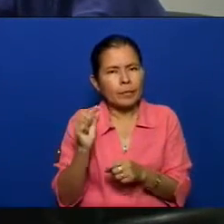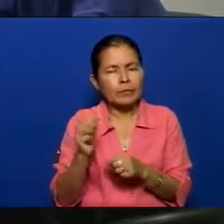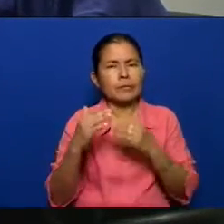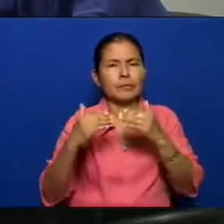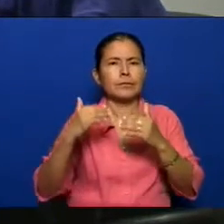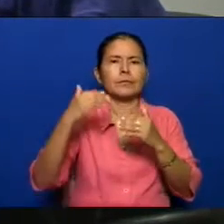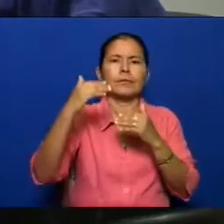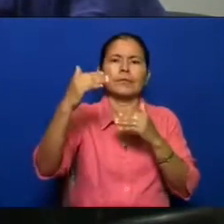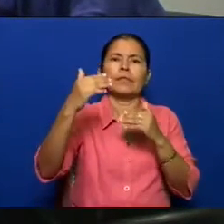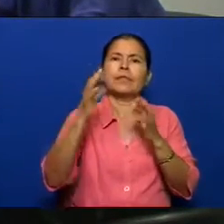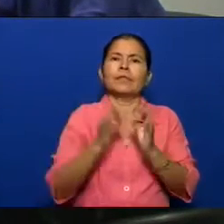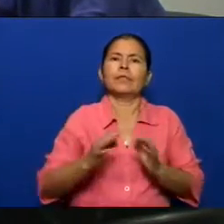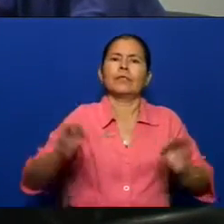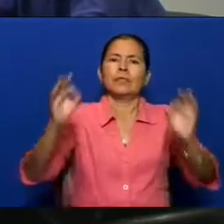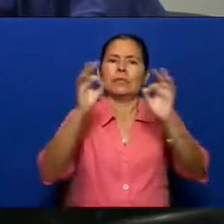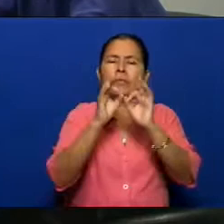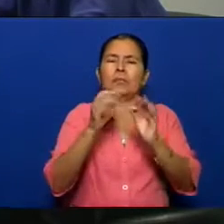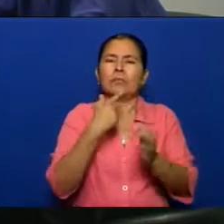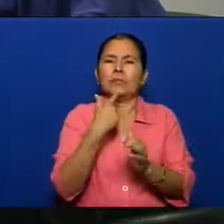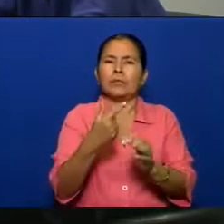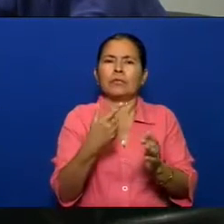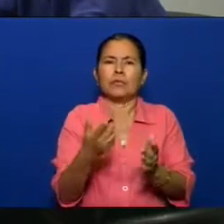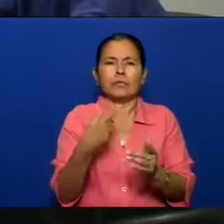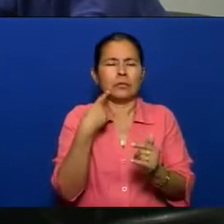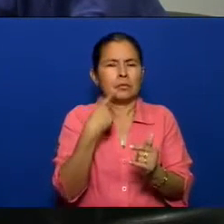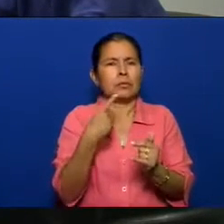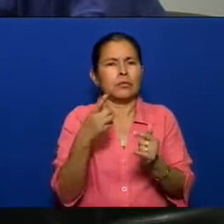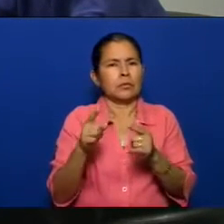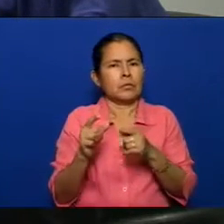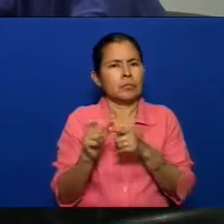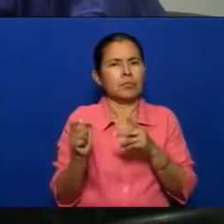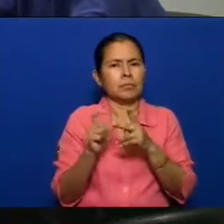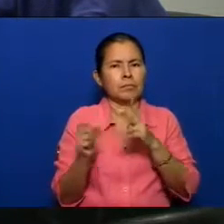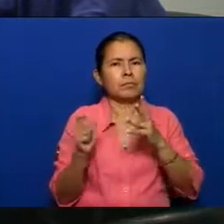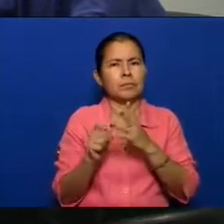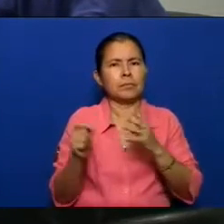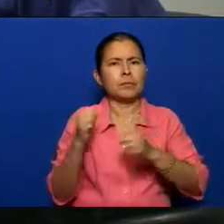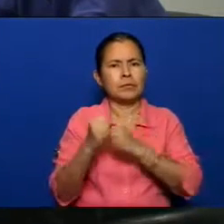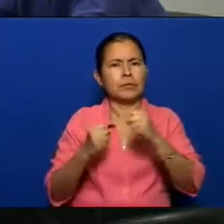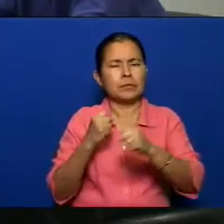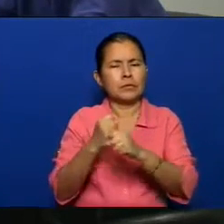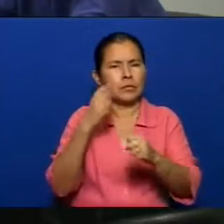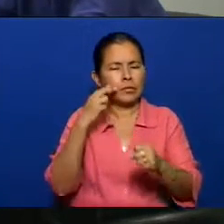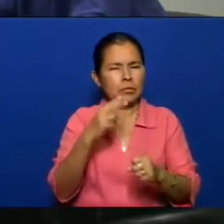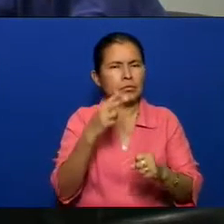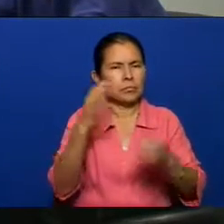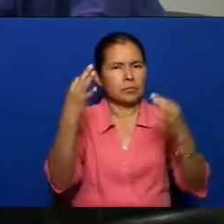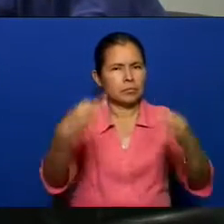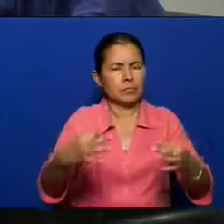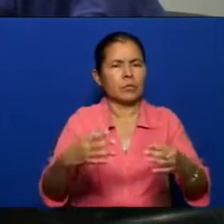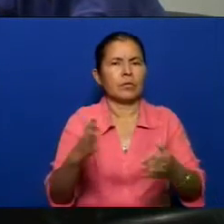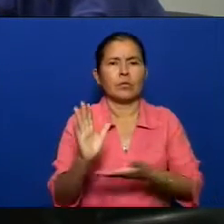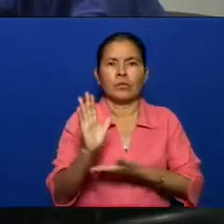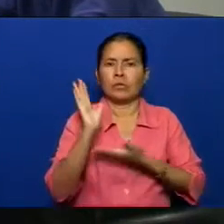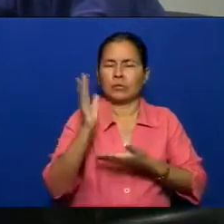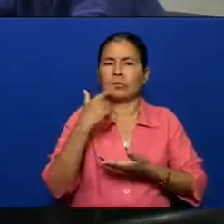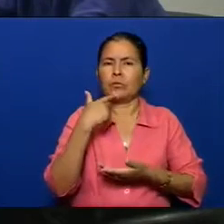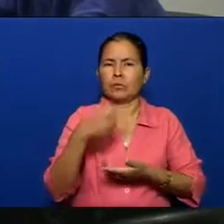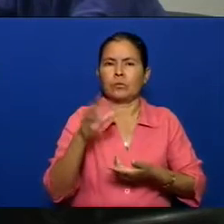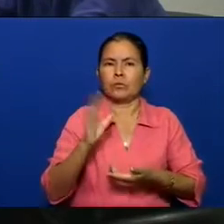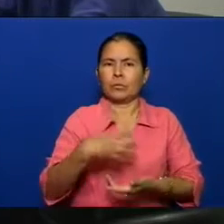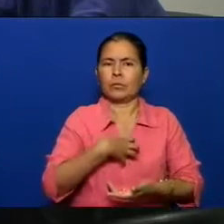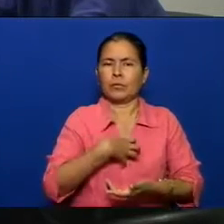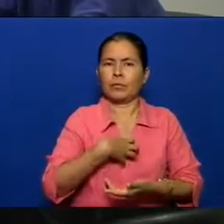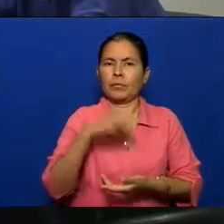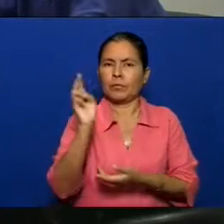pero importantísima lo que se viene en los próximos meses y años. Así que UNICEF, es el compromiso de UNICEF.